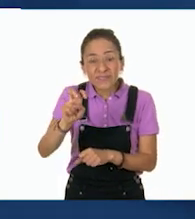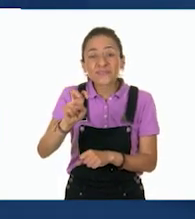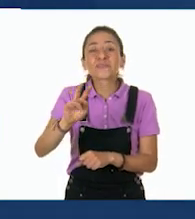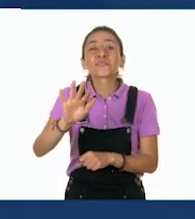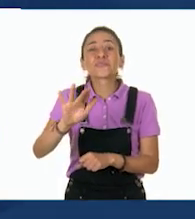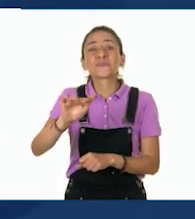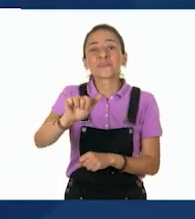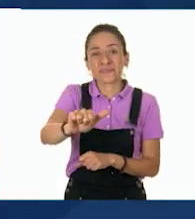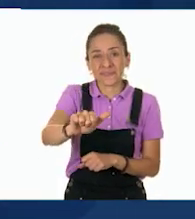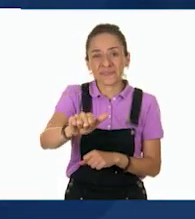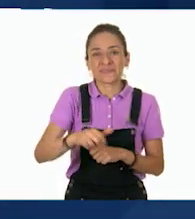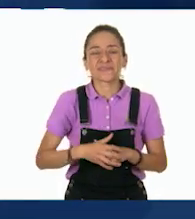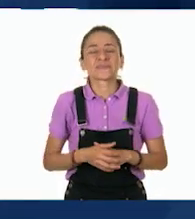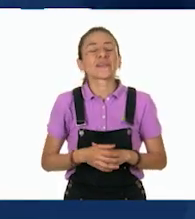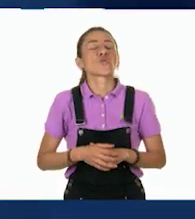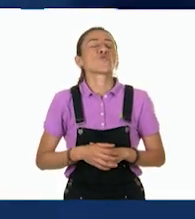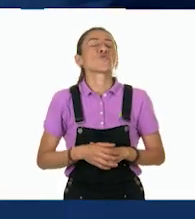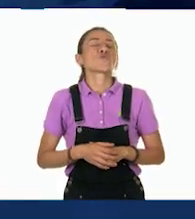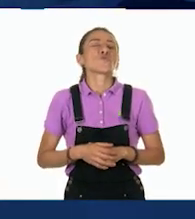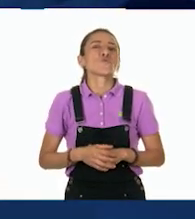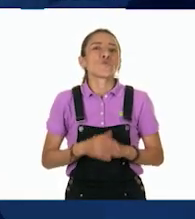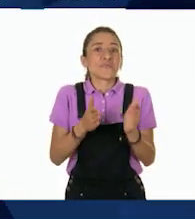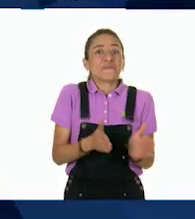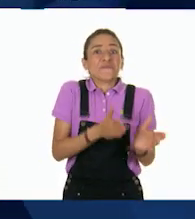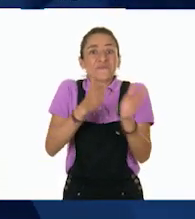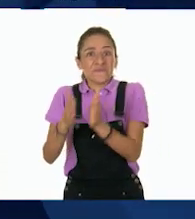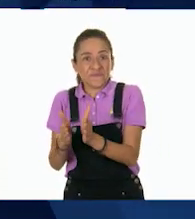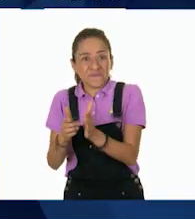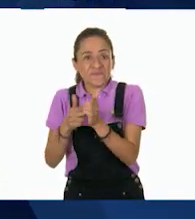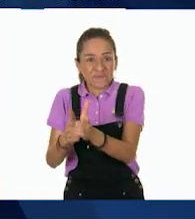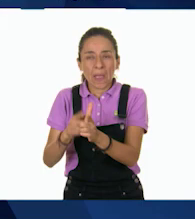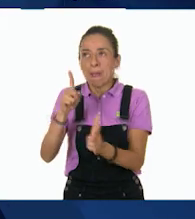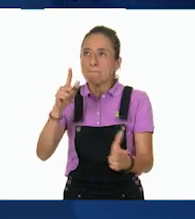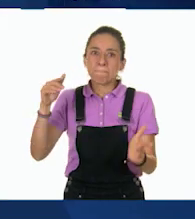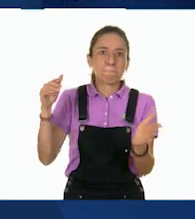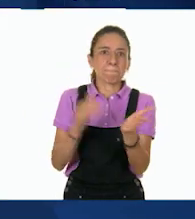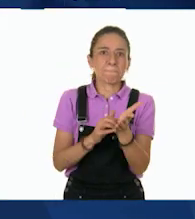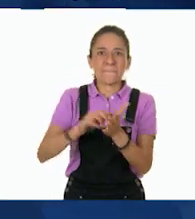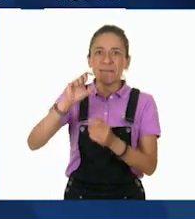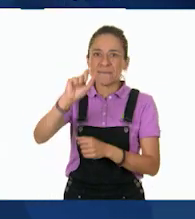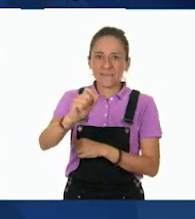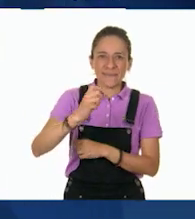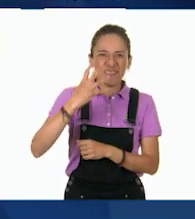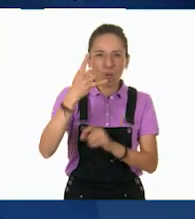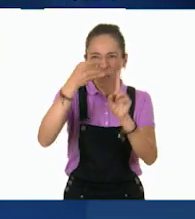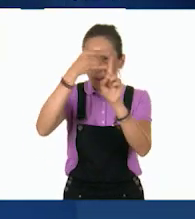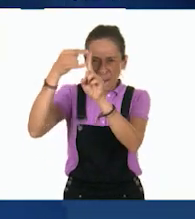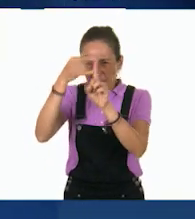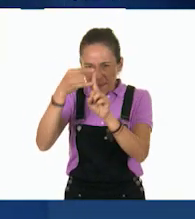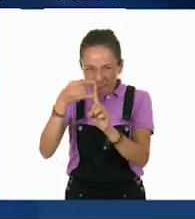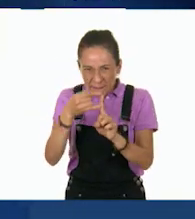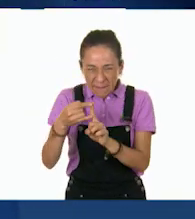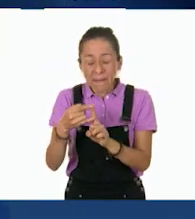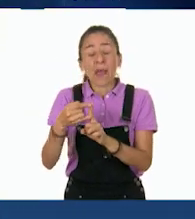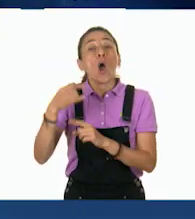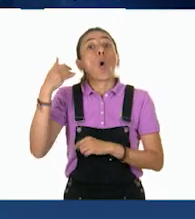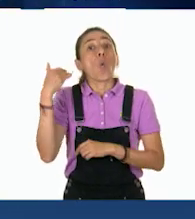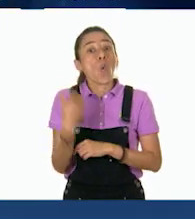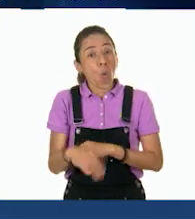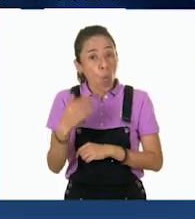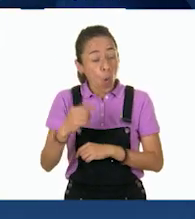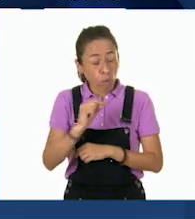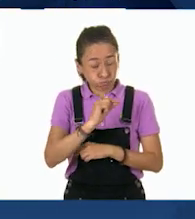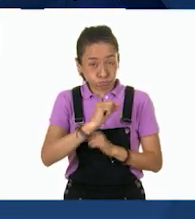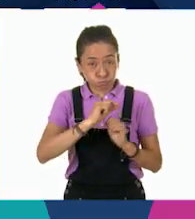256. Uy, y el siguiente tiene 1024 cuadritos. Maestra, esta sucesión crece